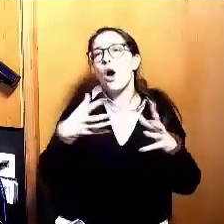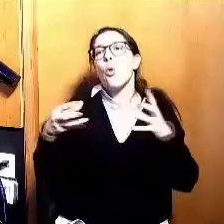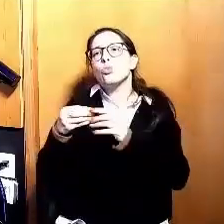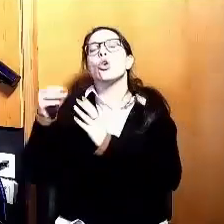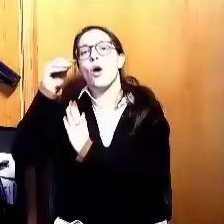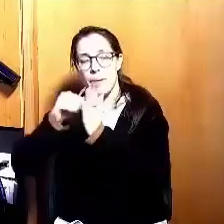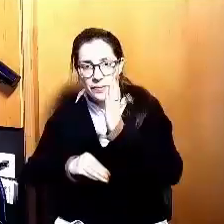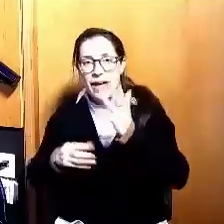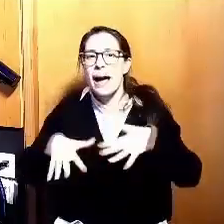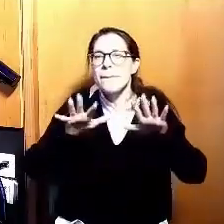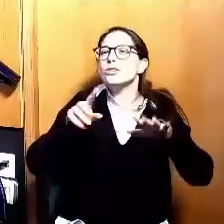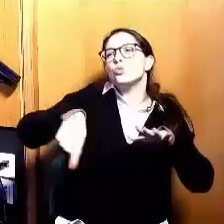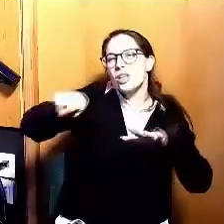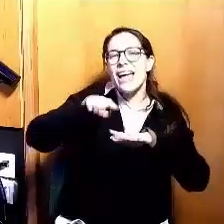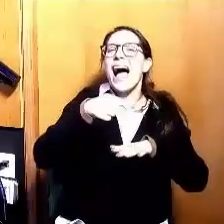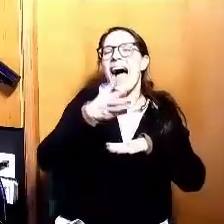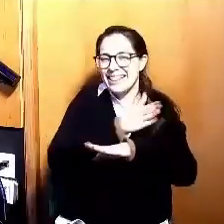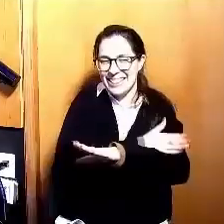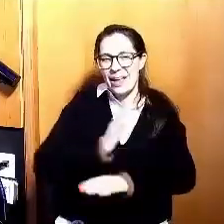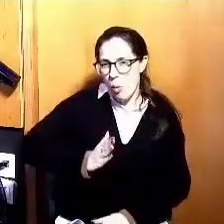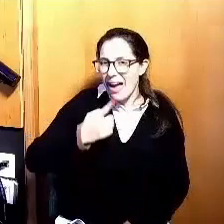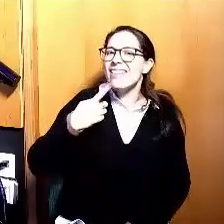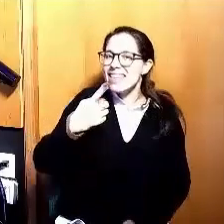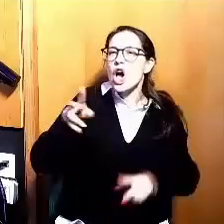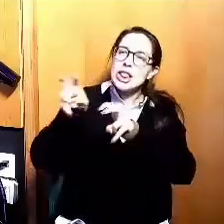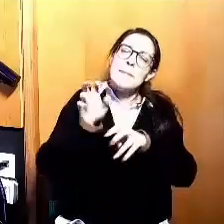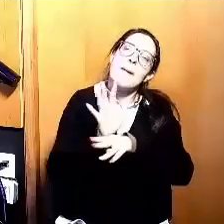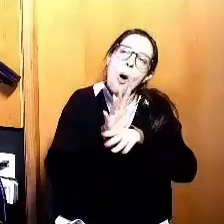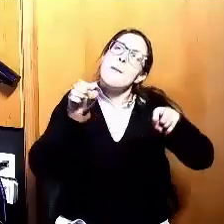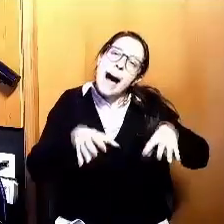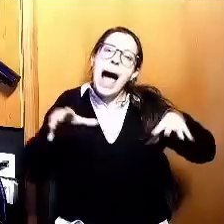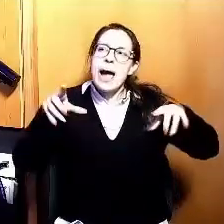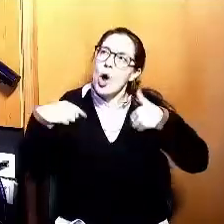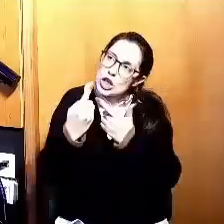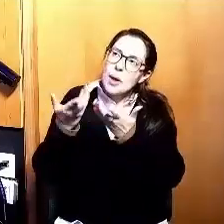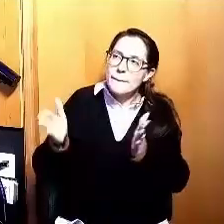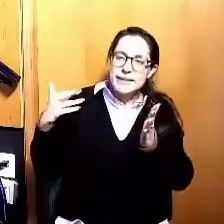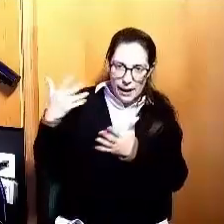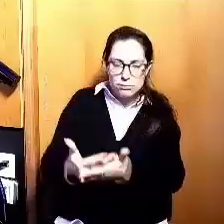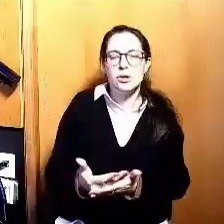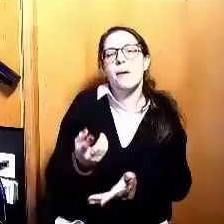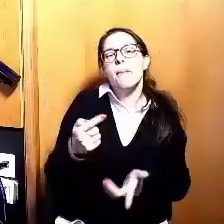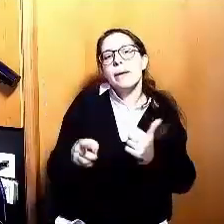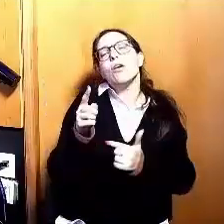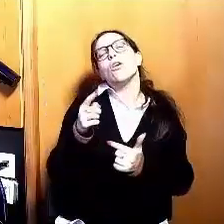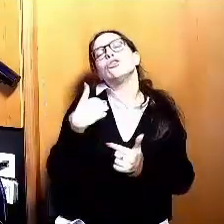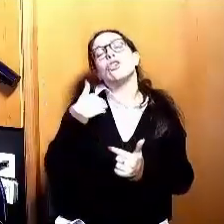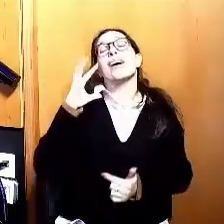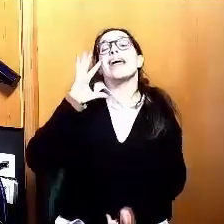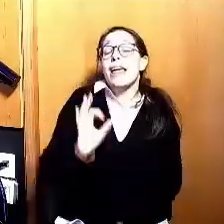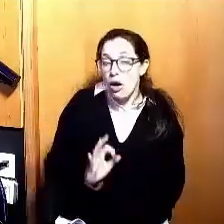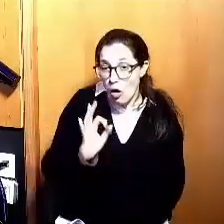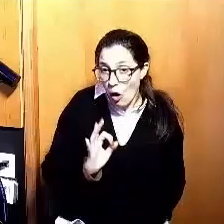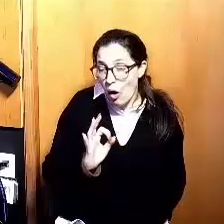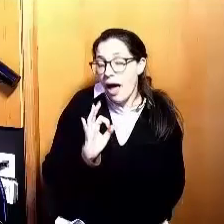tal vez ese Disney que hablaba Natalia era el pico de las expectativas desmedidas, o como se llame. Yo creo que